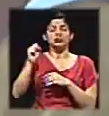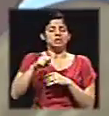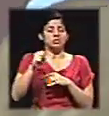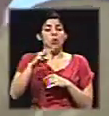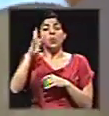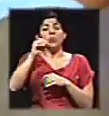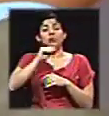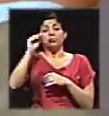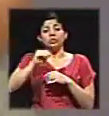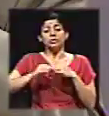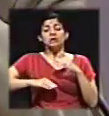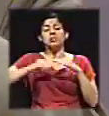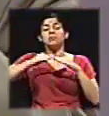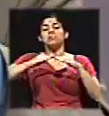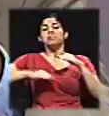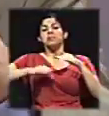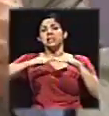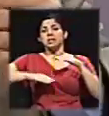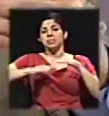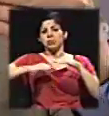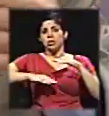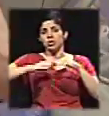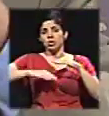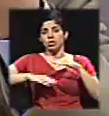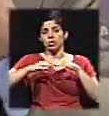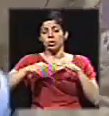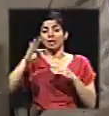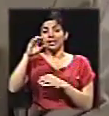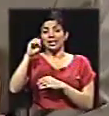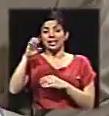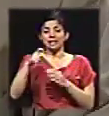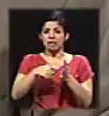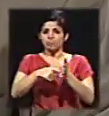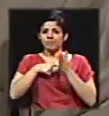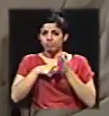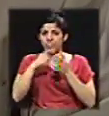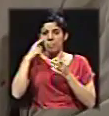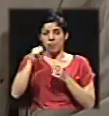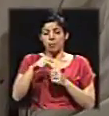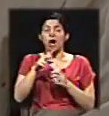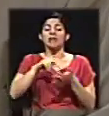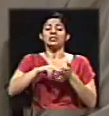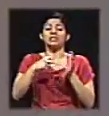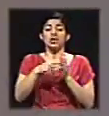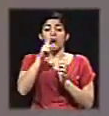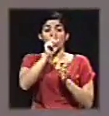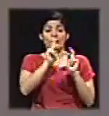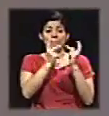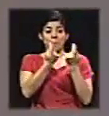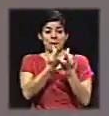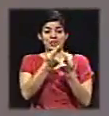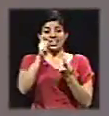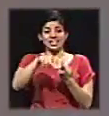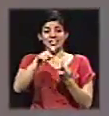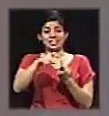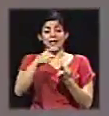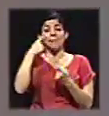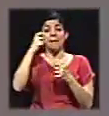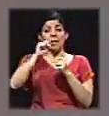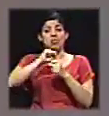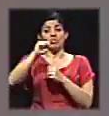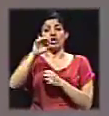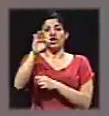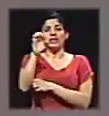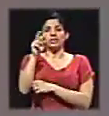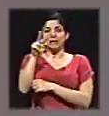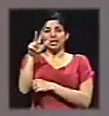mínimo que pide el Código Electoral para... Eso necesitaría un partido para llegar al 40%, 923 mil